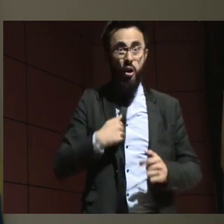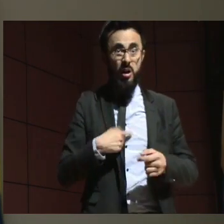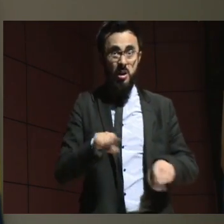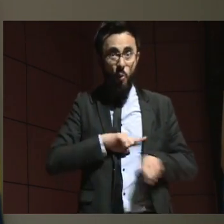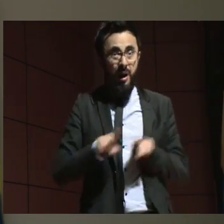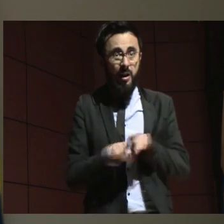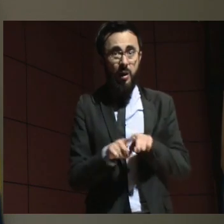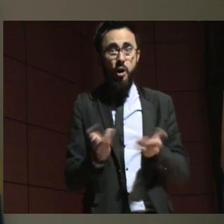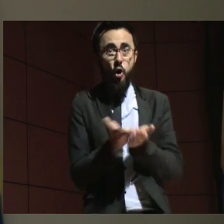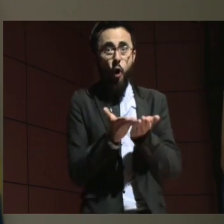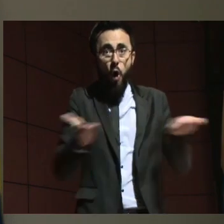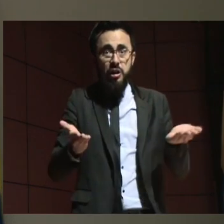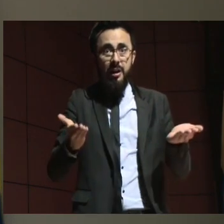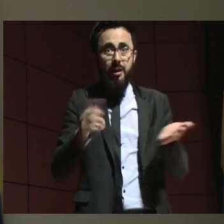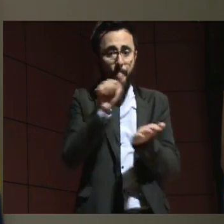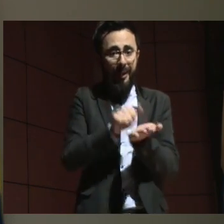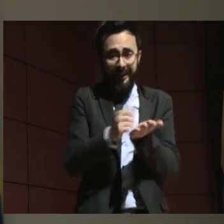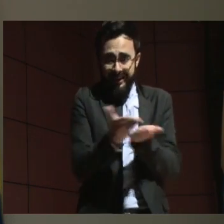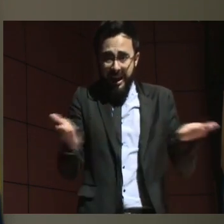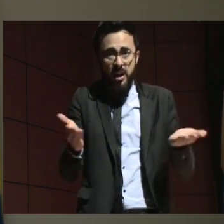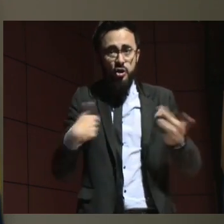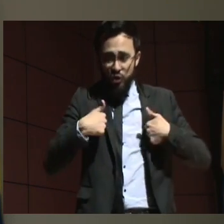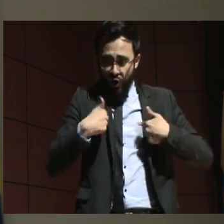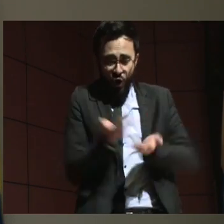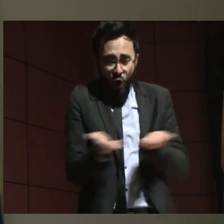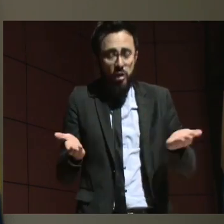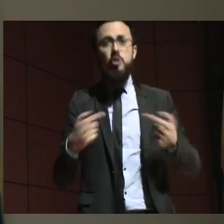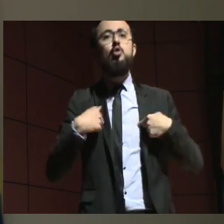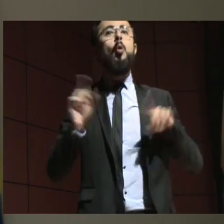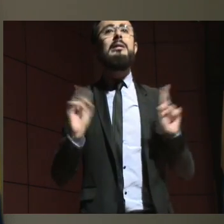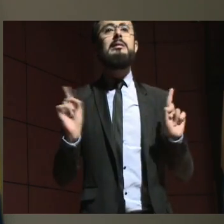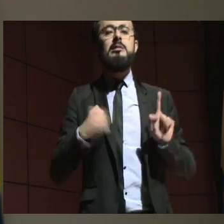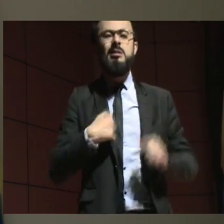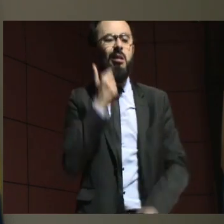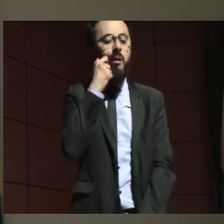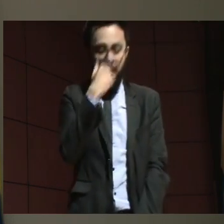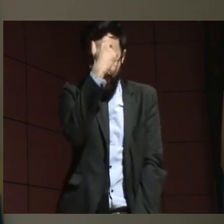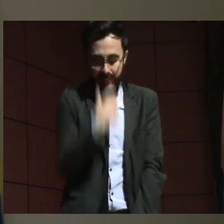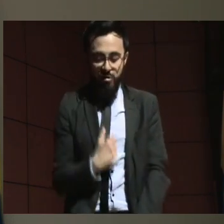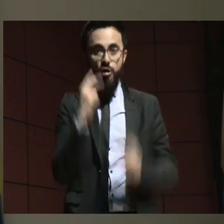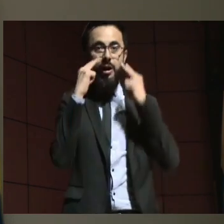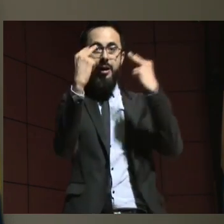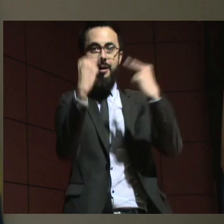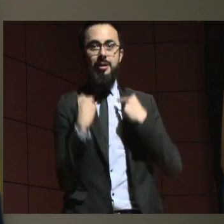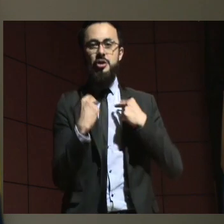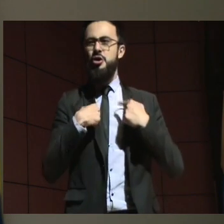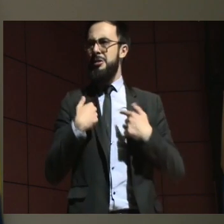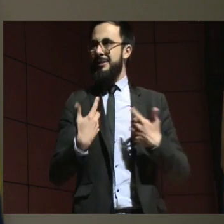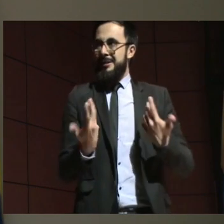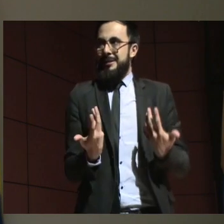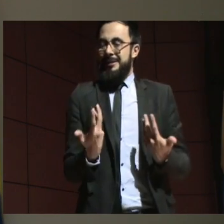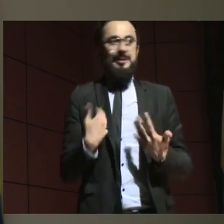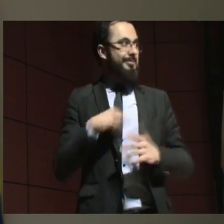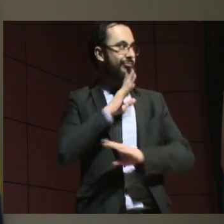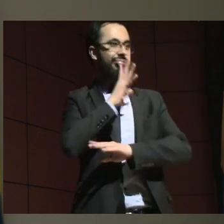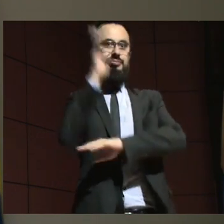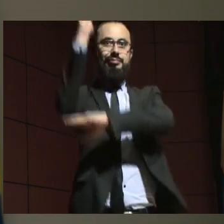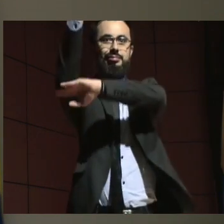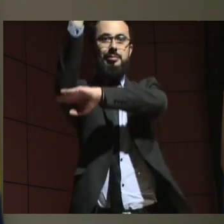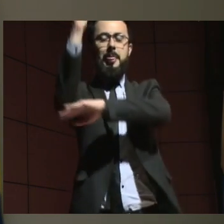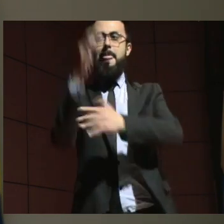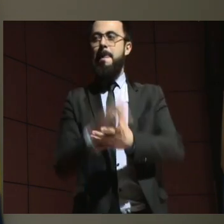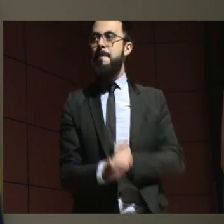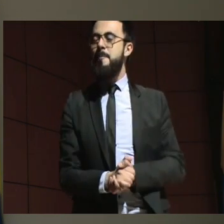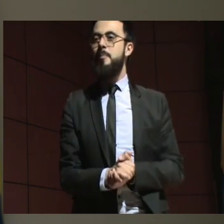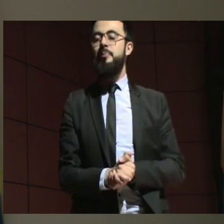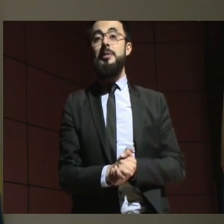no somos mercancías. Bueno, no somos, no, no son cosas, no son mercancías. No quisiera apropiarme del discurso. Y en